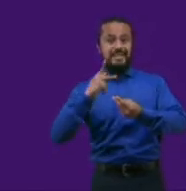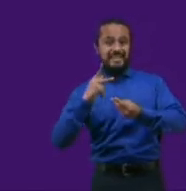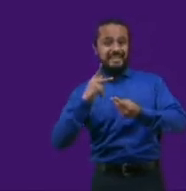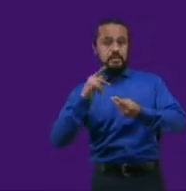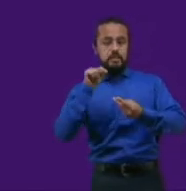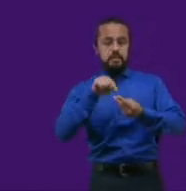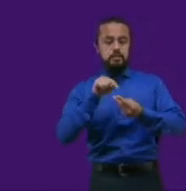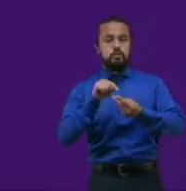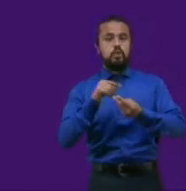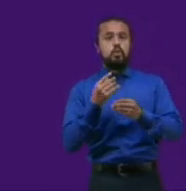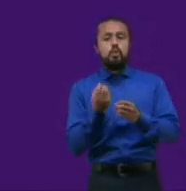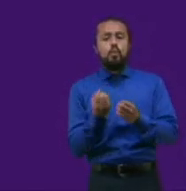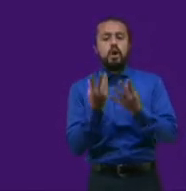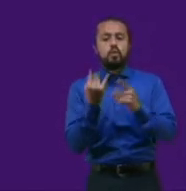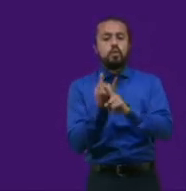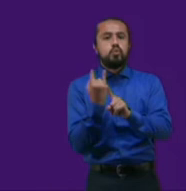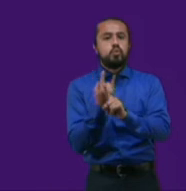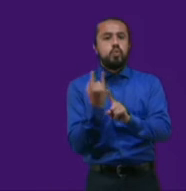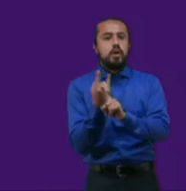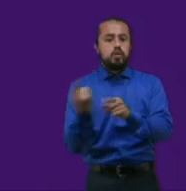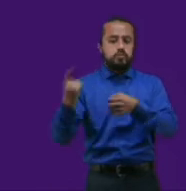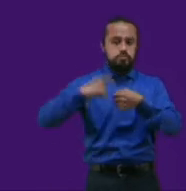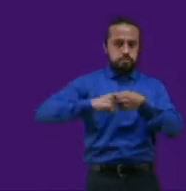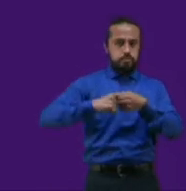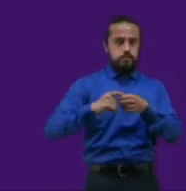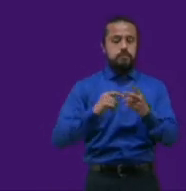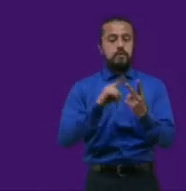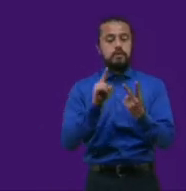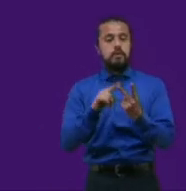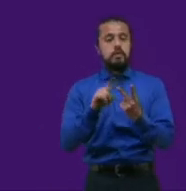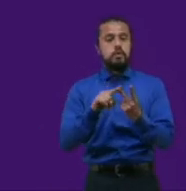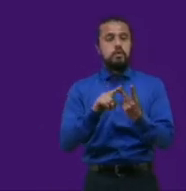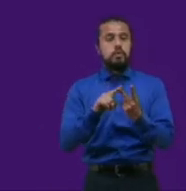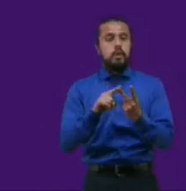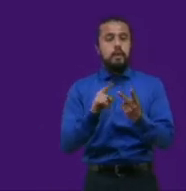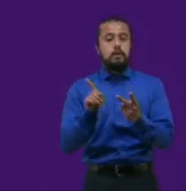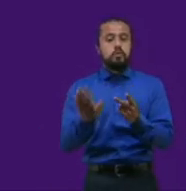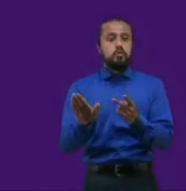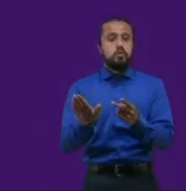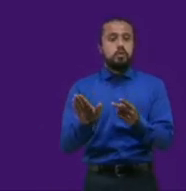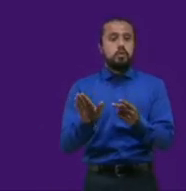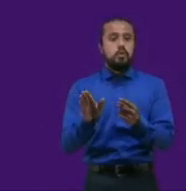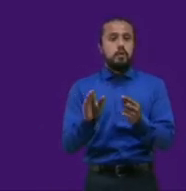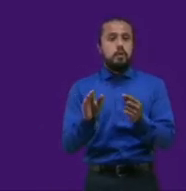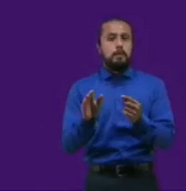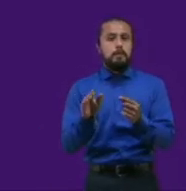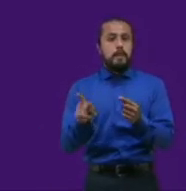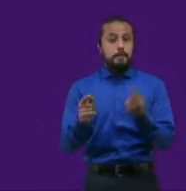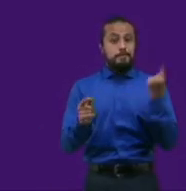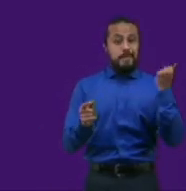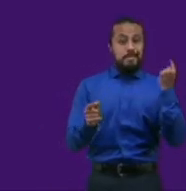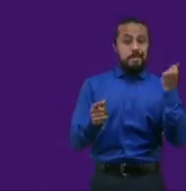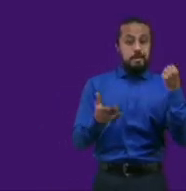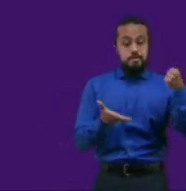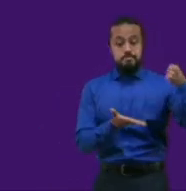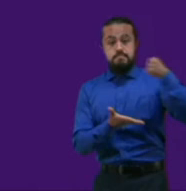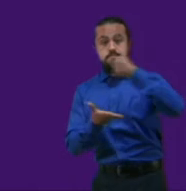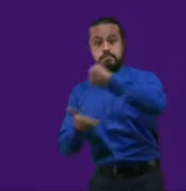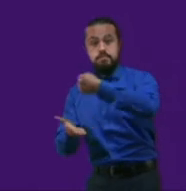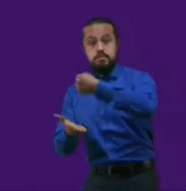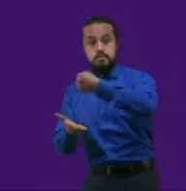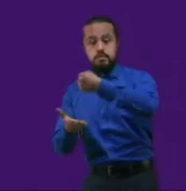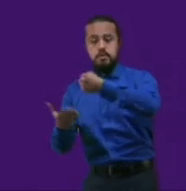usuario. Y el lifetime value es lo que va a generar de margen de contribución ese usuario a través